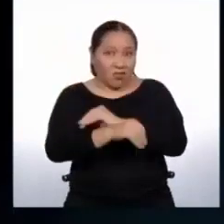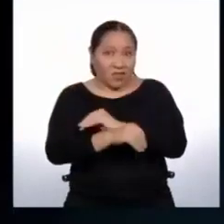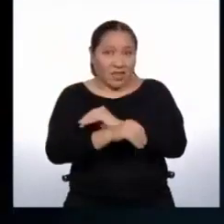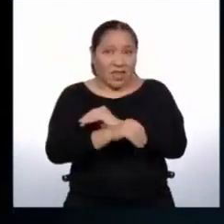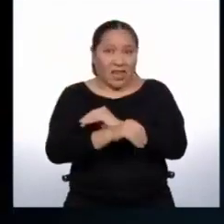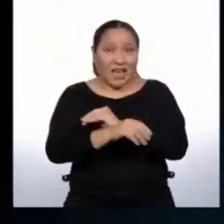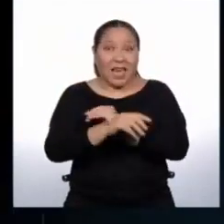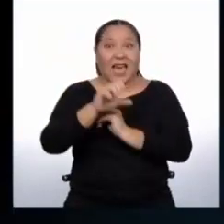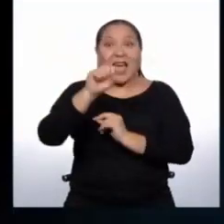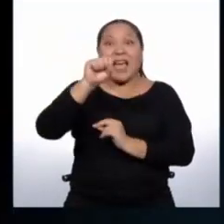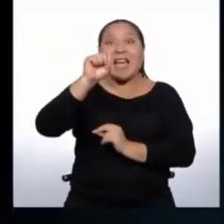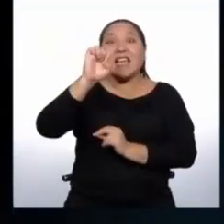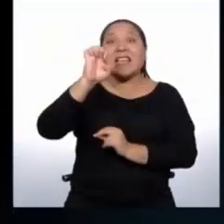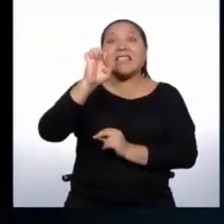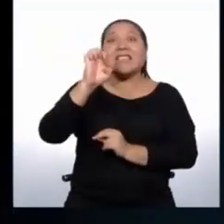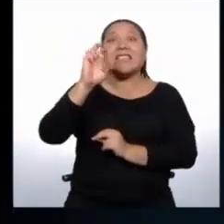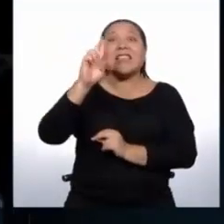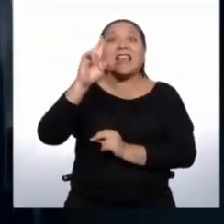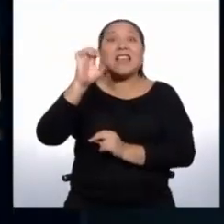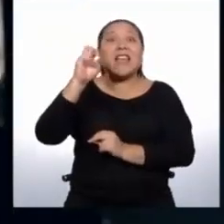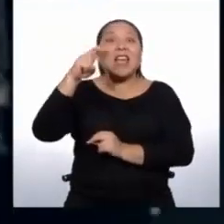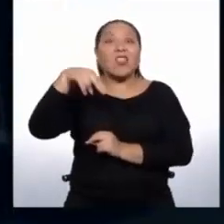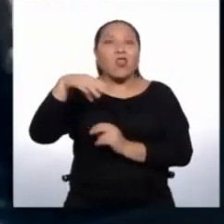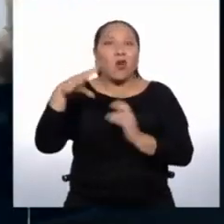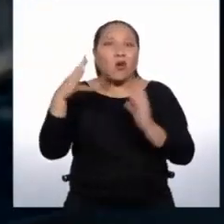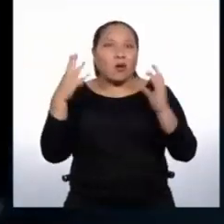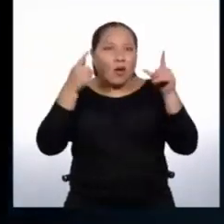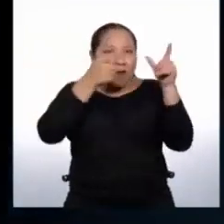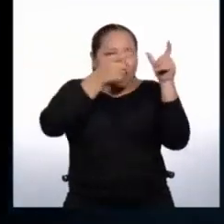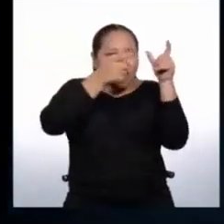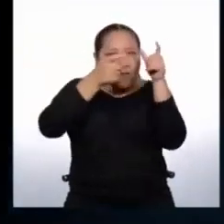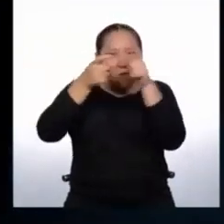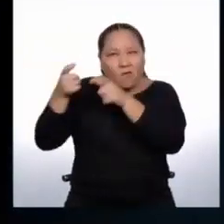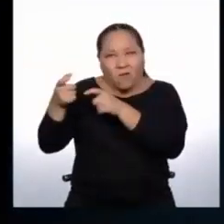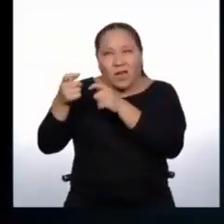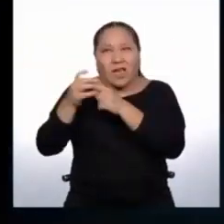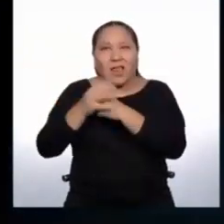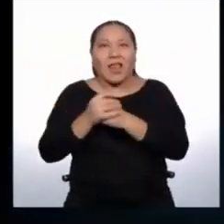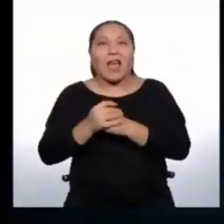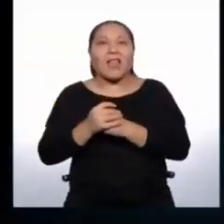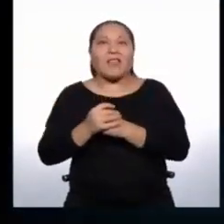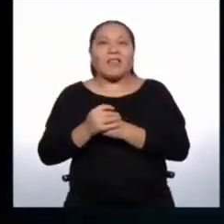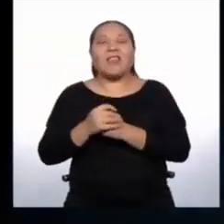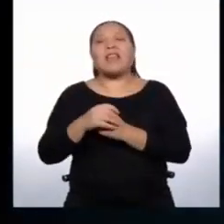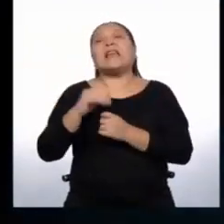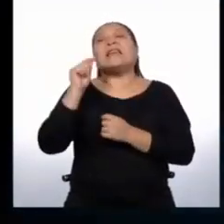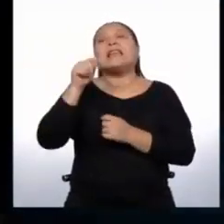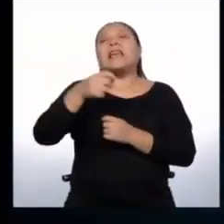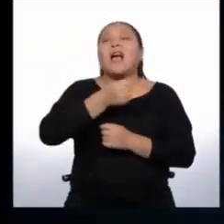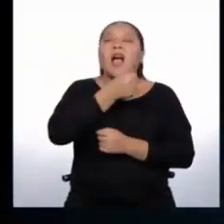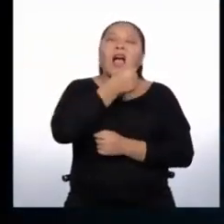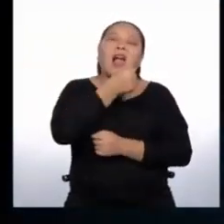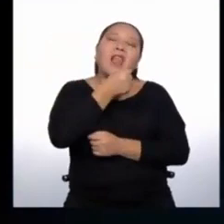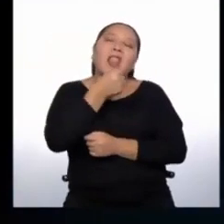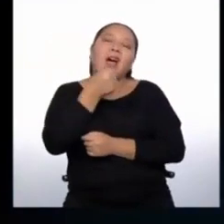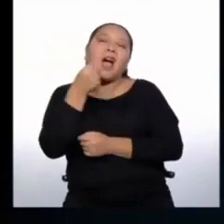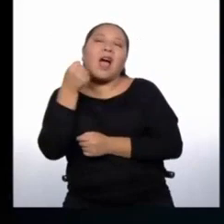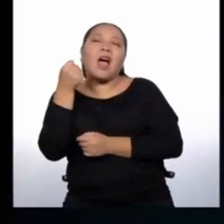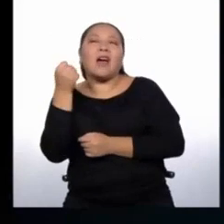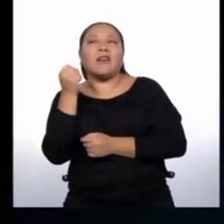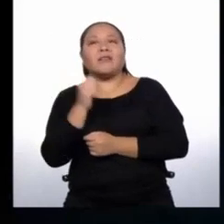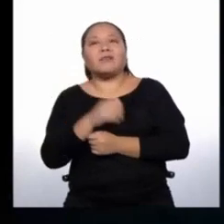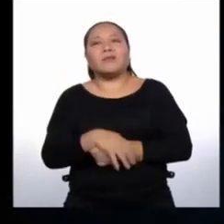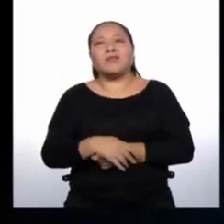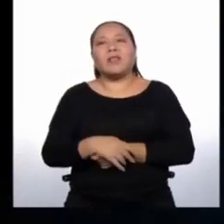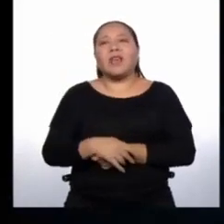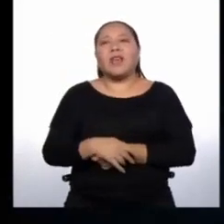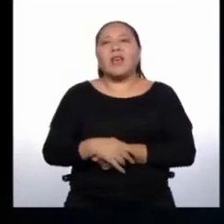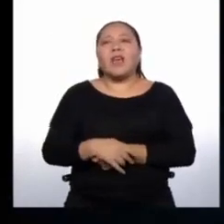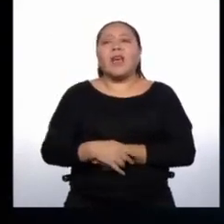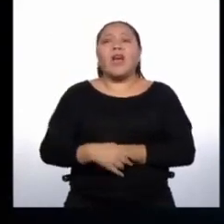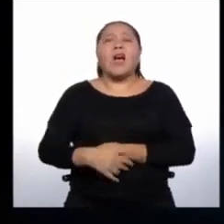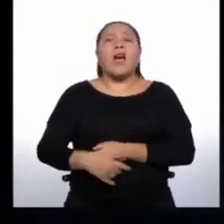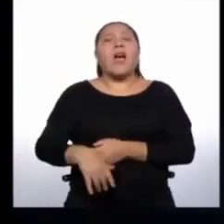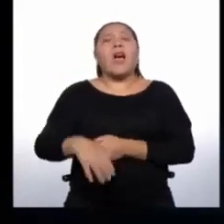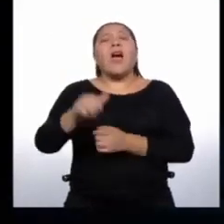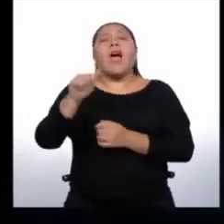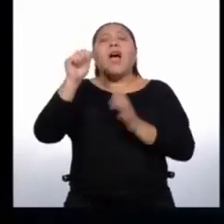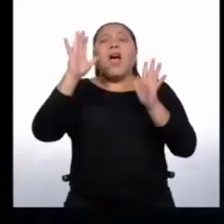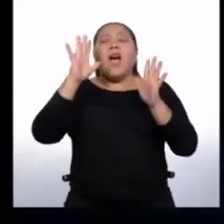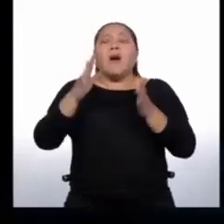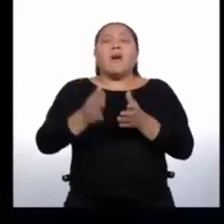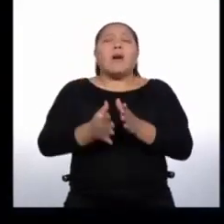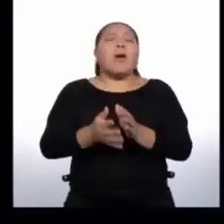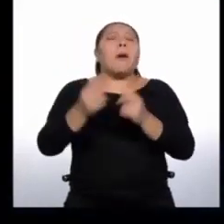que reemplazaba el reloj ambulante, cantando entre piteo y piteo. ¡Ave María